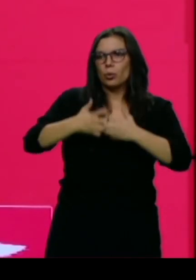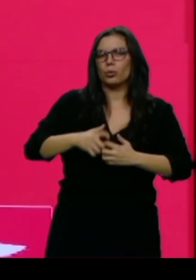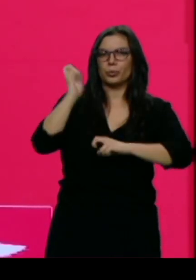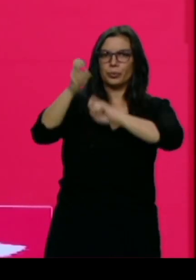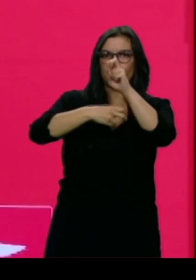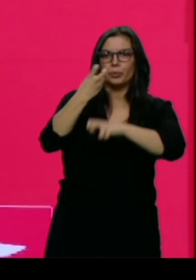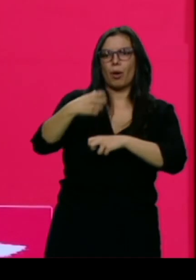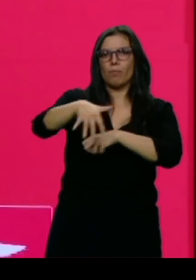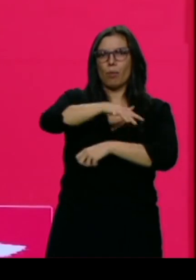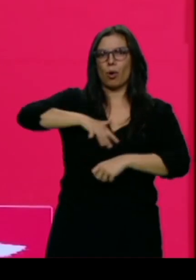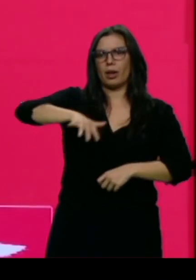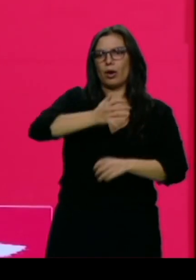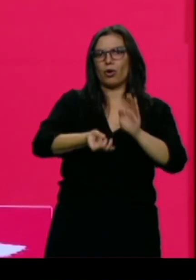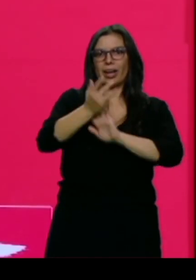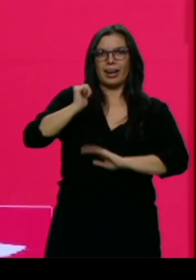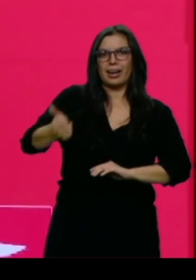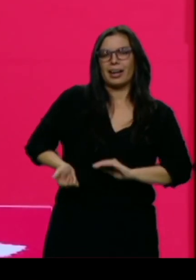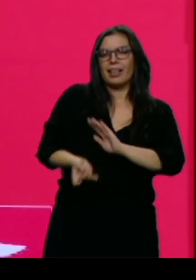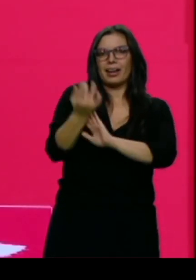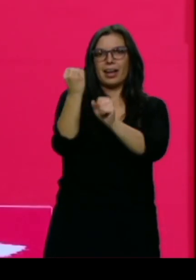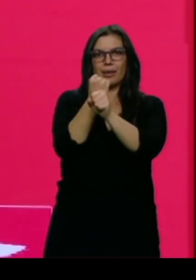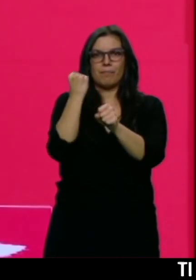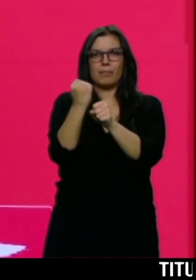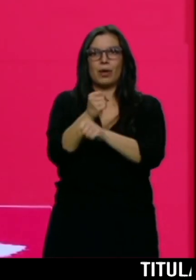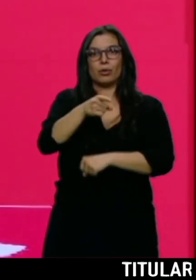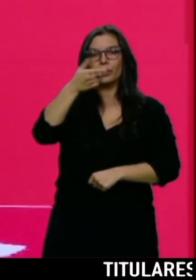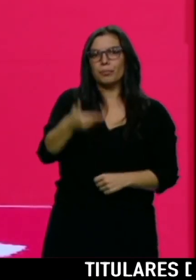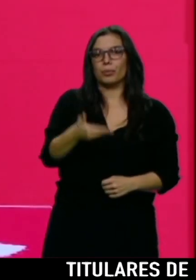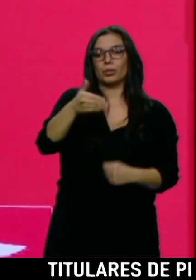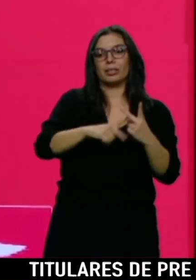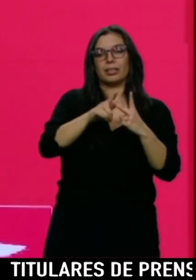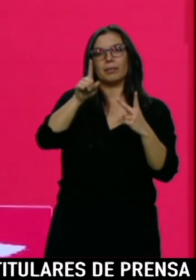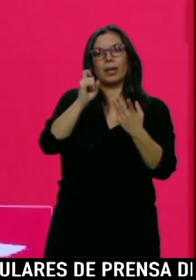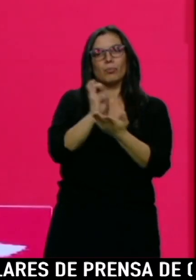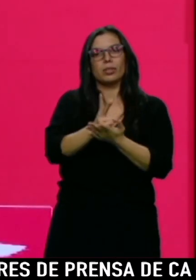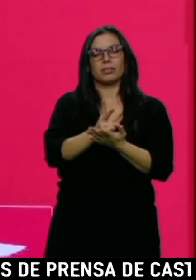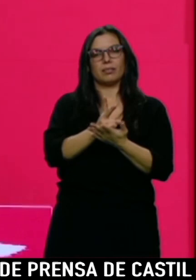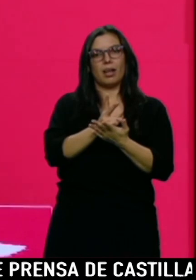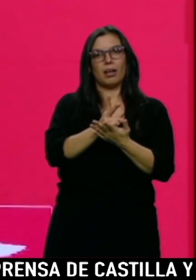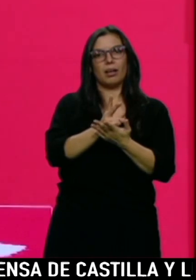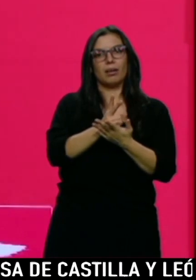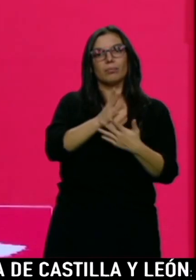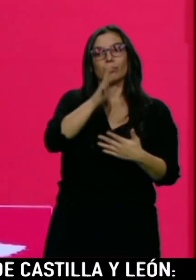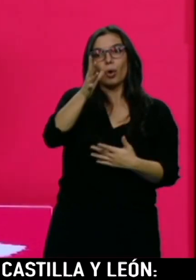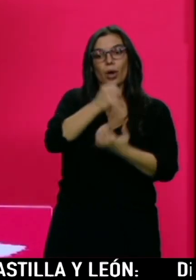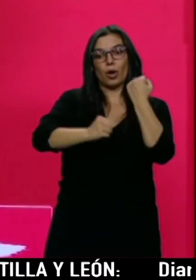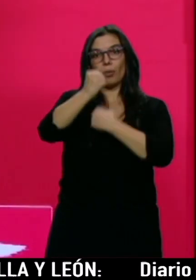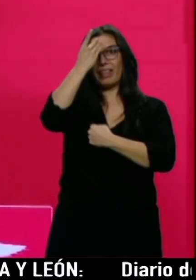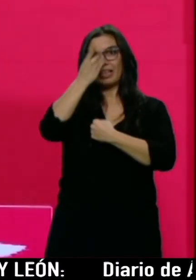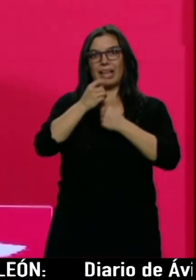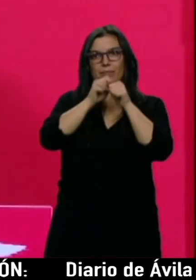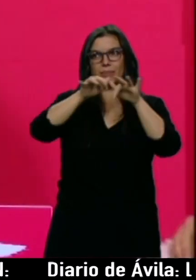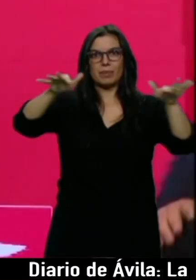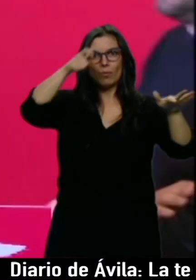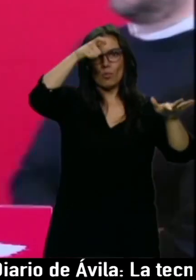que generen riqueza, que generen empleo, la apuesta porque también la economía digital llegue a nuestros pueblos,